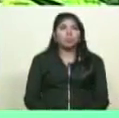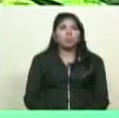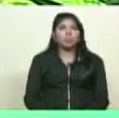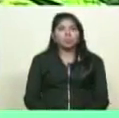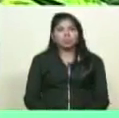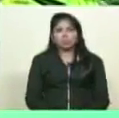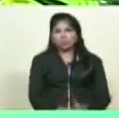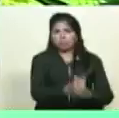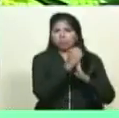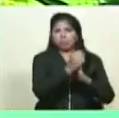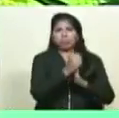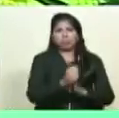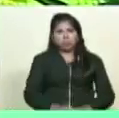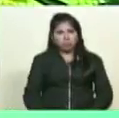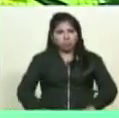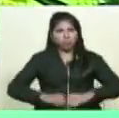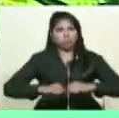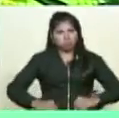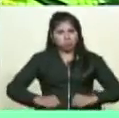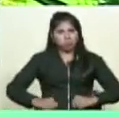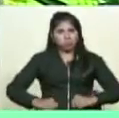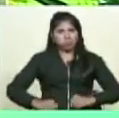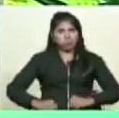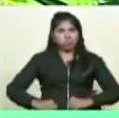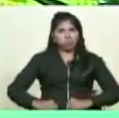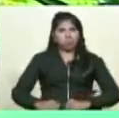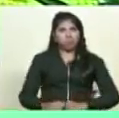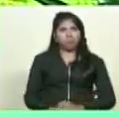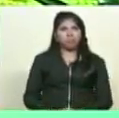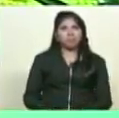Dirigente de peso en la industria petrolera.